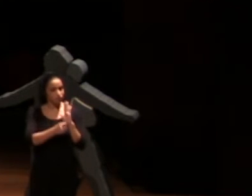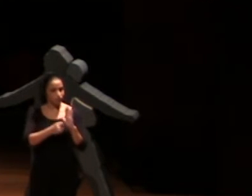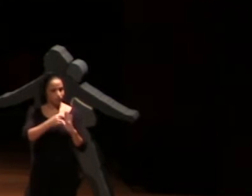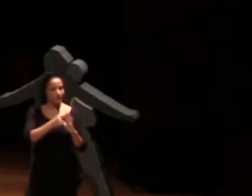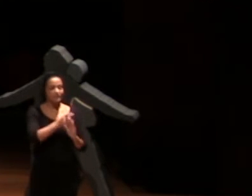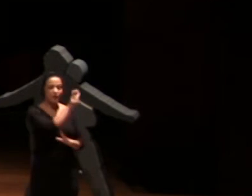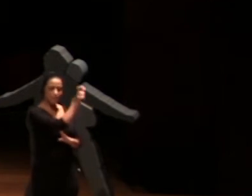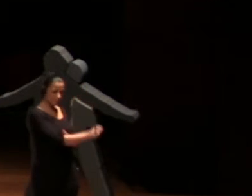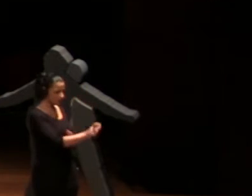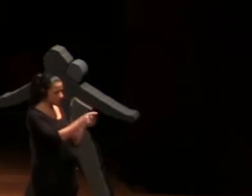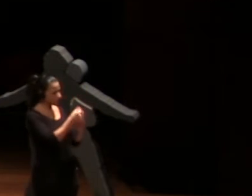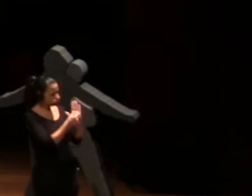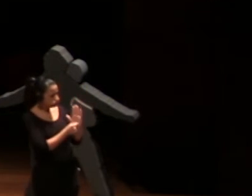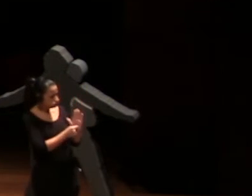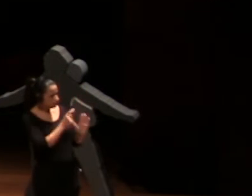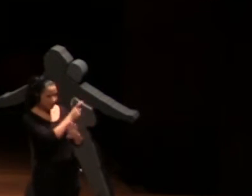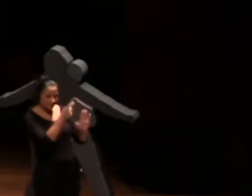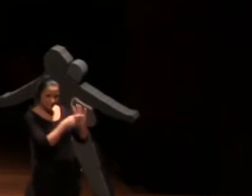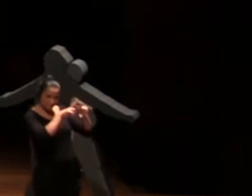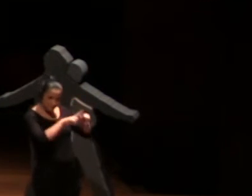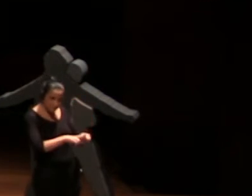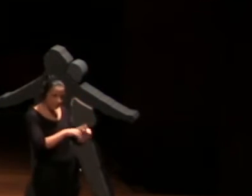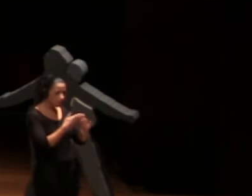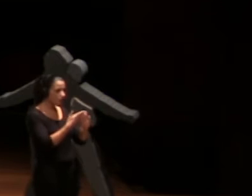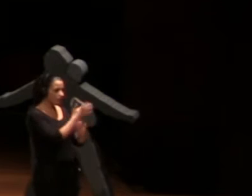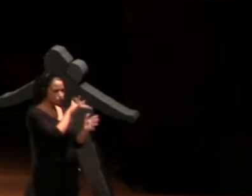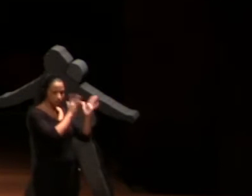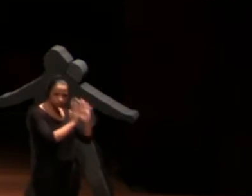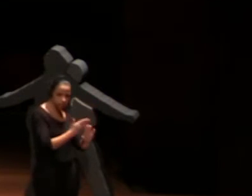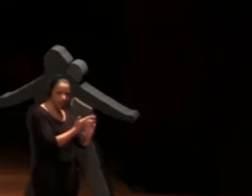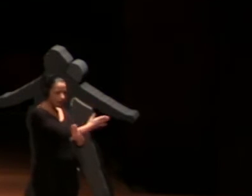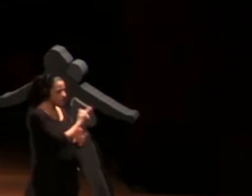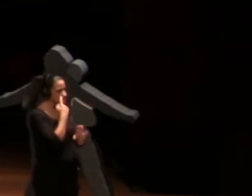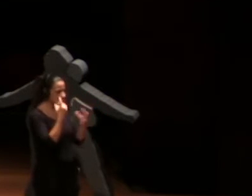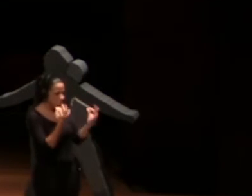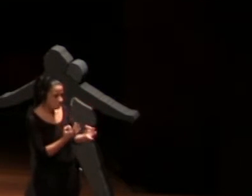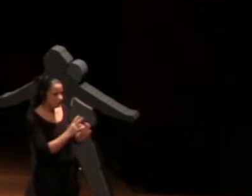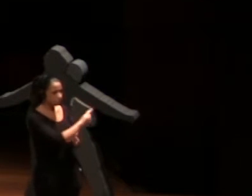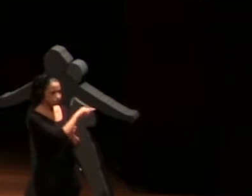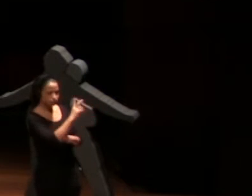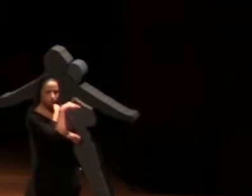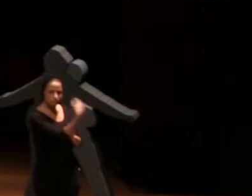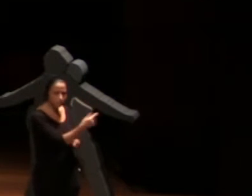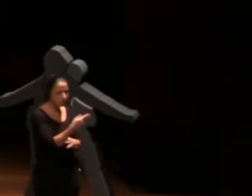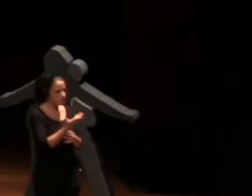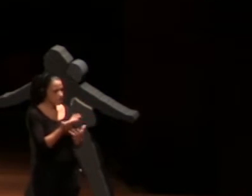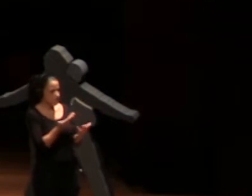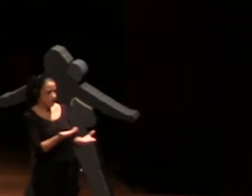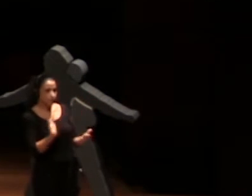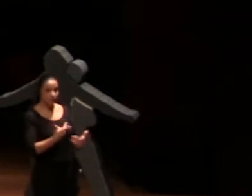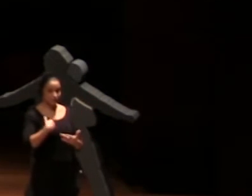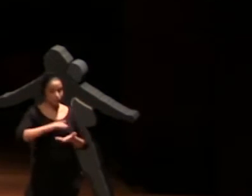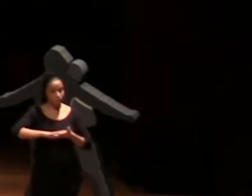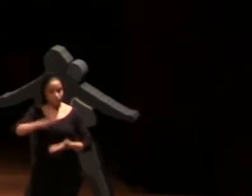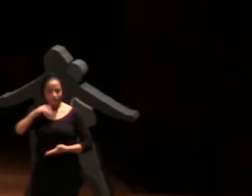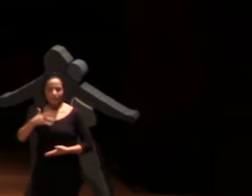del paciente previos a la interacción tienen un peso muy importante, las características psicológicas, morfológicas del paciente, las habilidades del fisio del